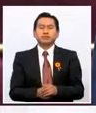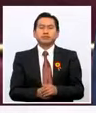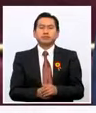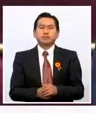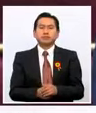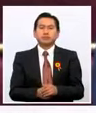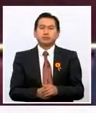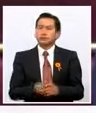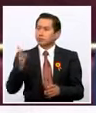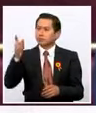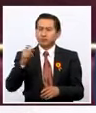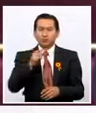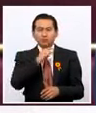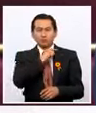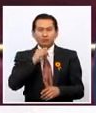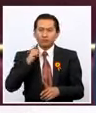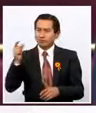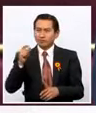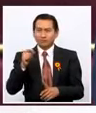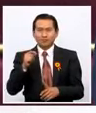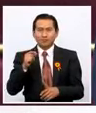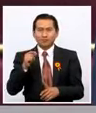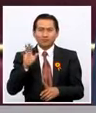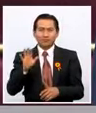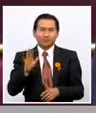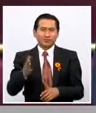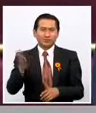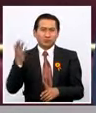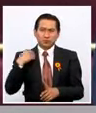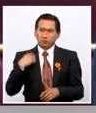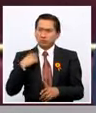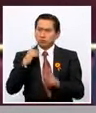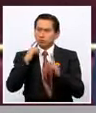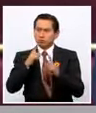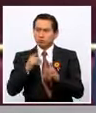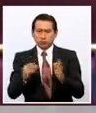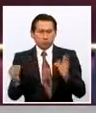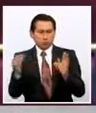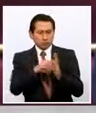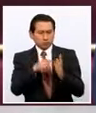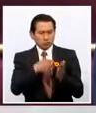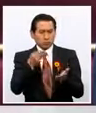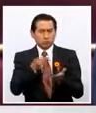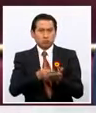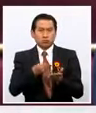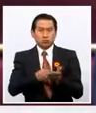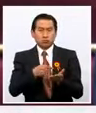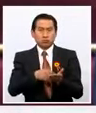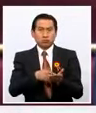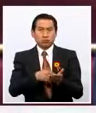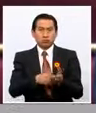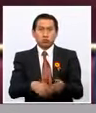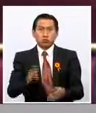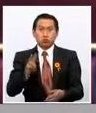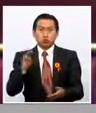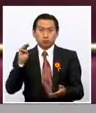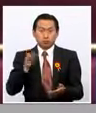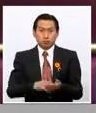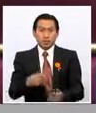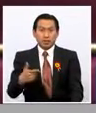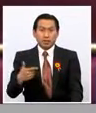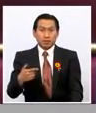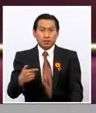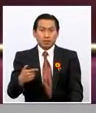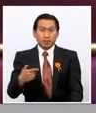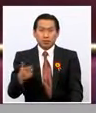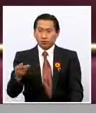del padre mateo hemos ordenado que se inscriba en el presupuesto nacional del 2021 un